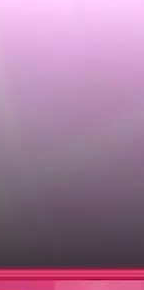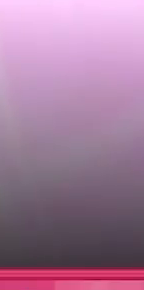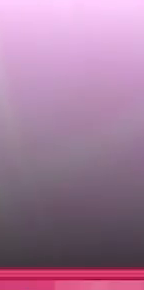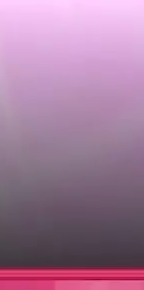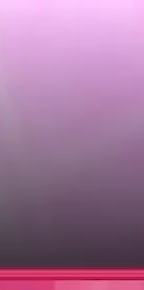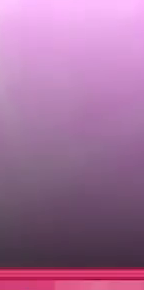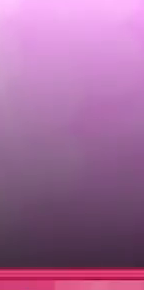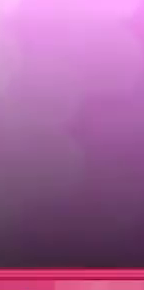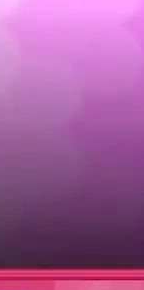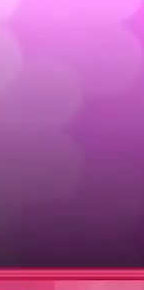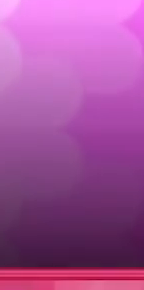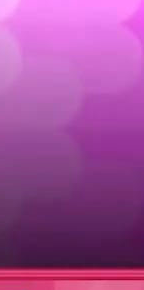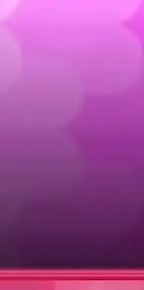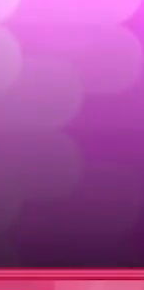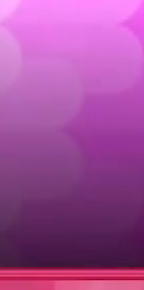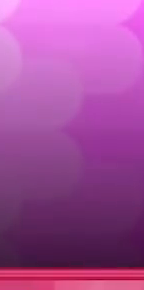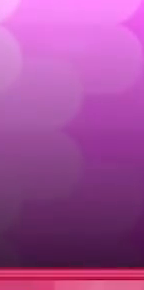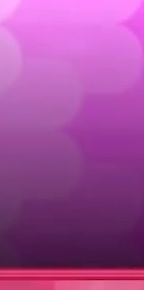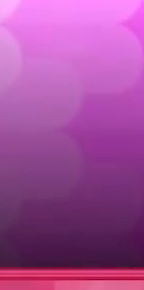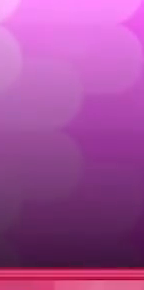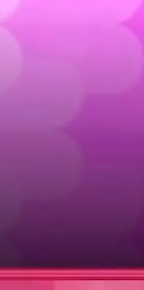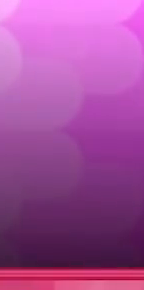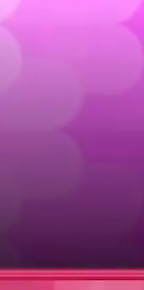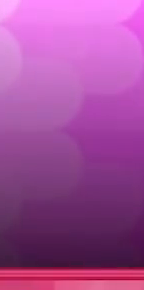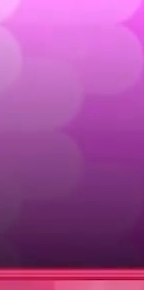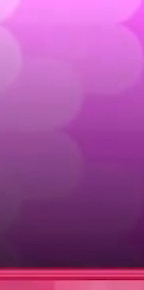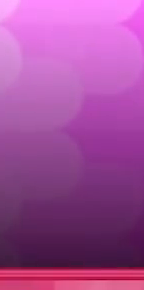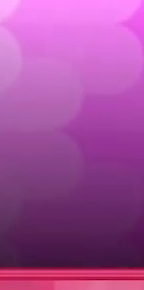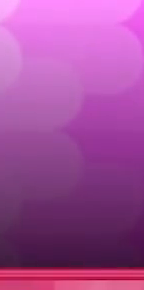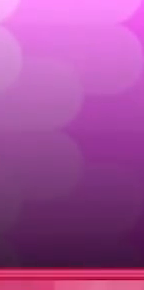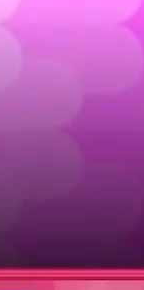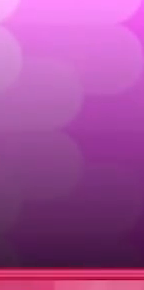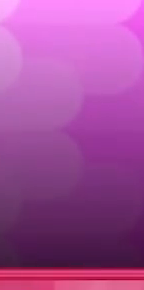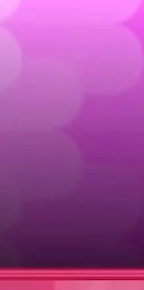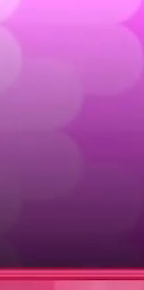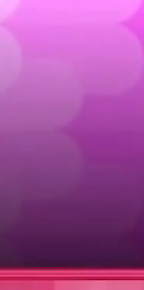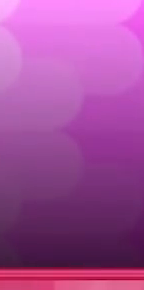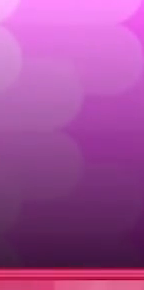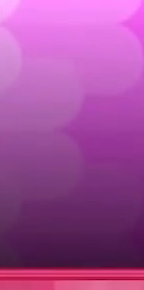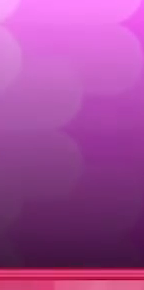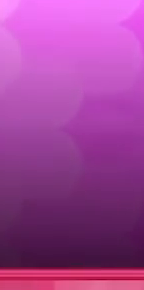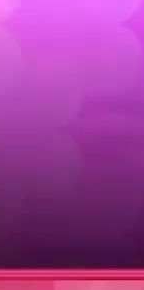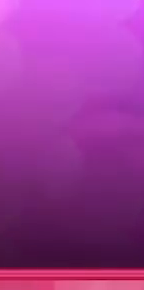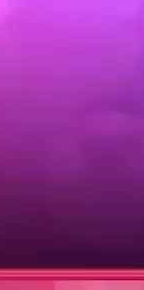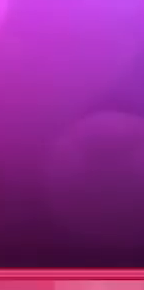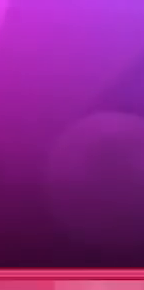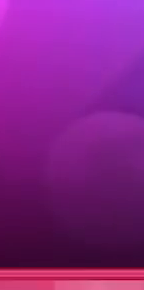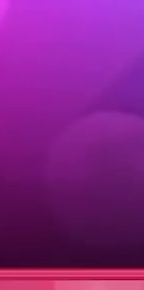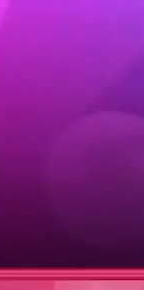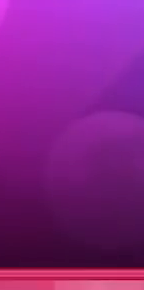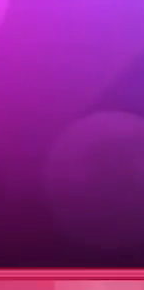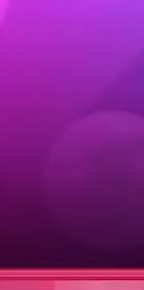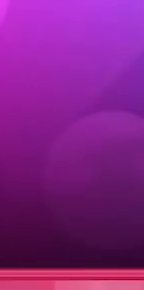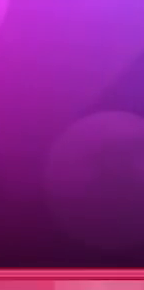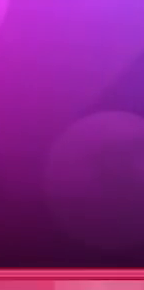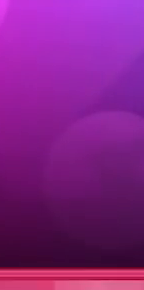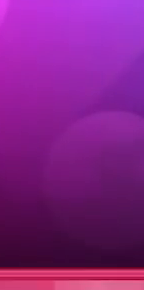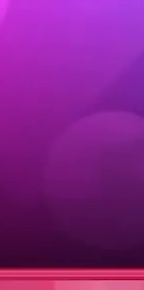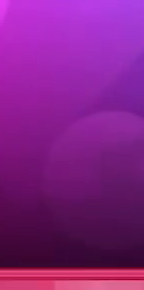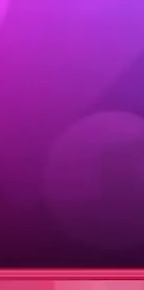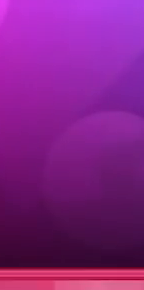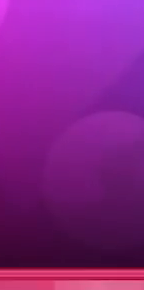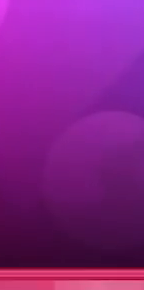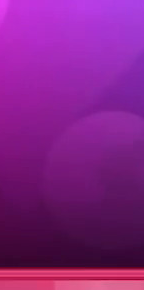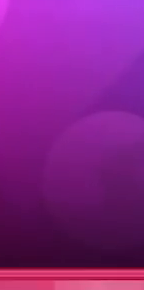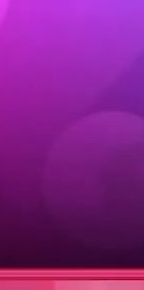inventando cosas que no son. ¿No podrás creer lo que Gilberto Lozano viene a decir sobre el presidente y